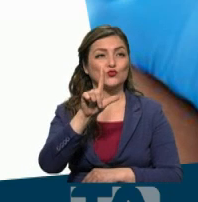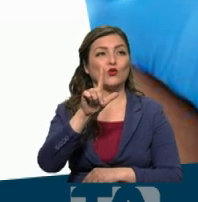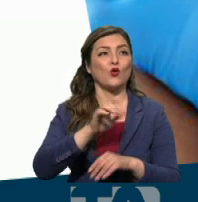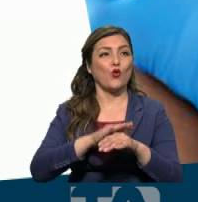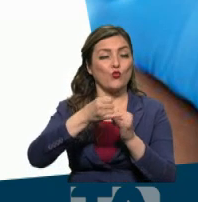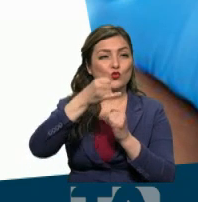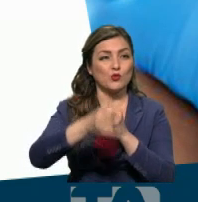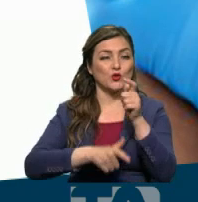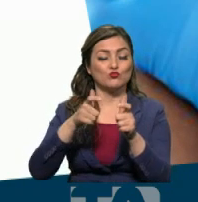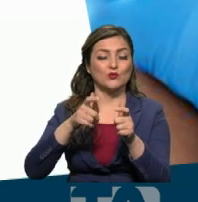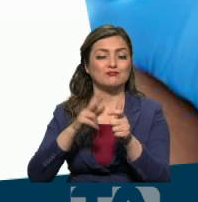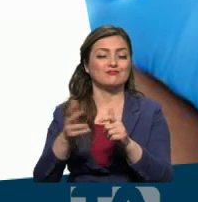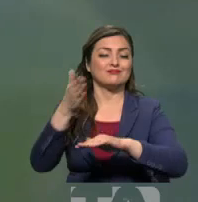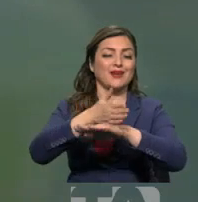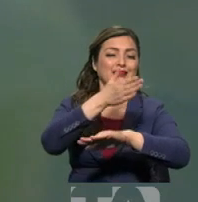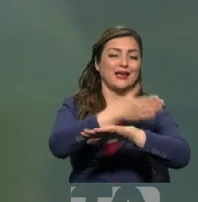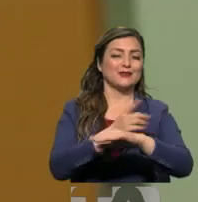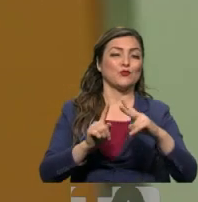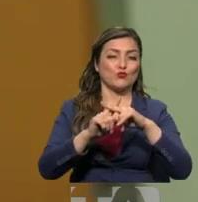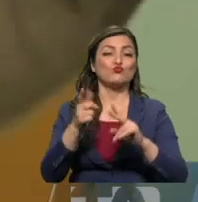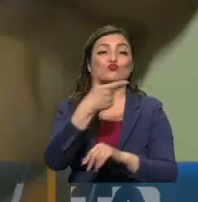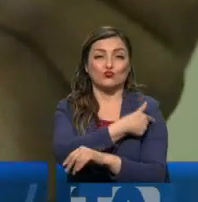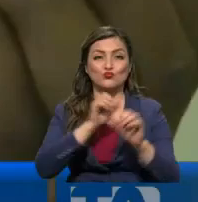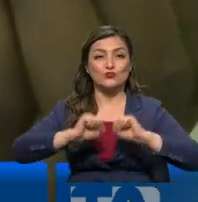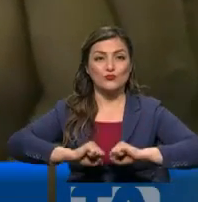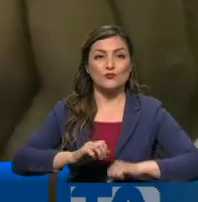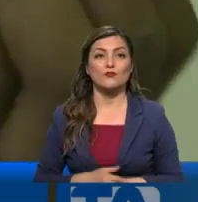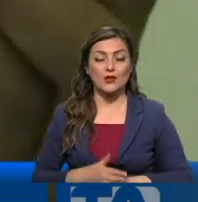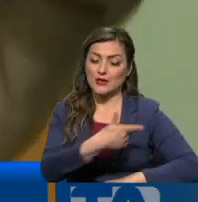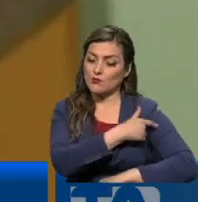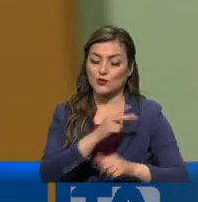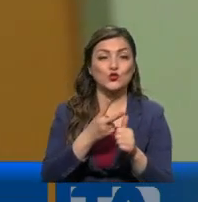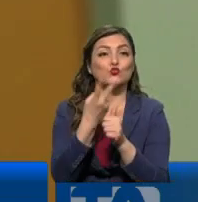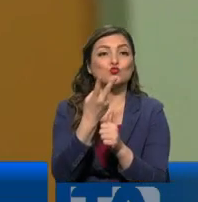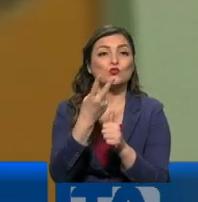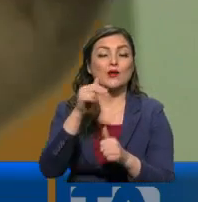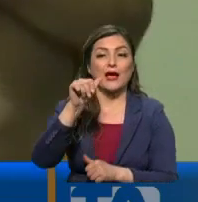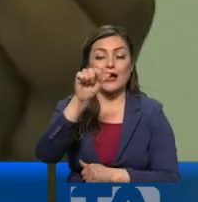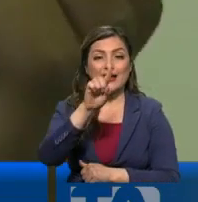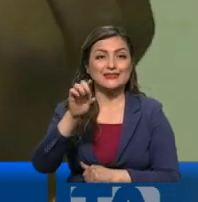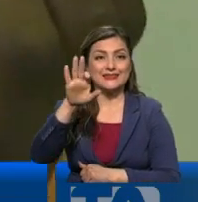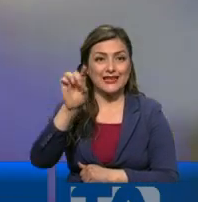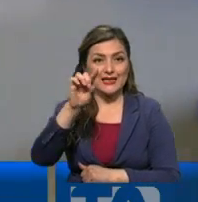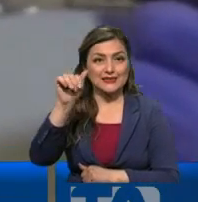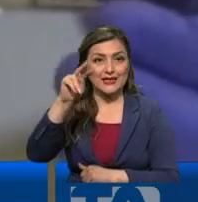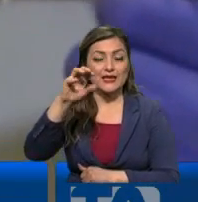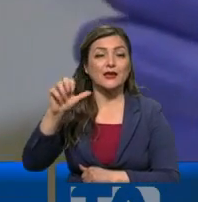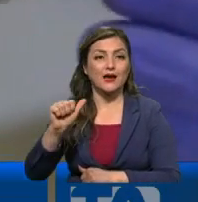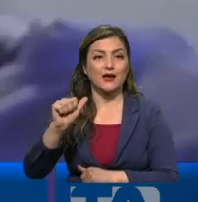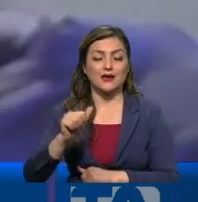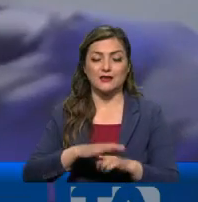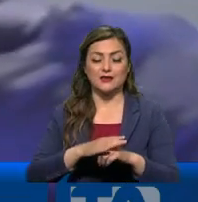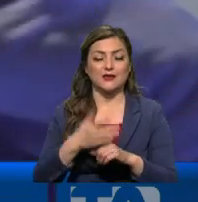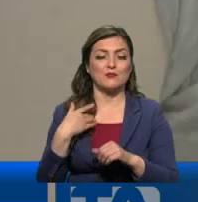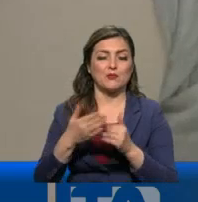vacunar rezagados de las fases anteriores. Se continuará aplicando la segunda dosis de la vacuna AstraZeneca siempre y cuando se cumpla